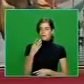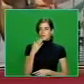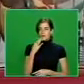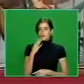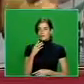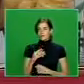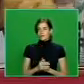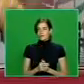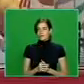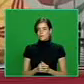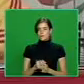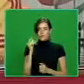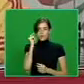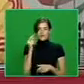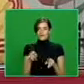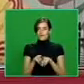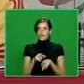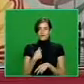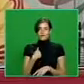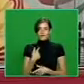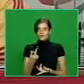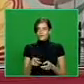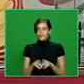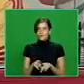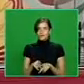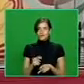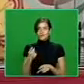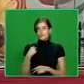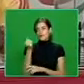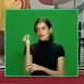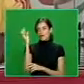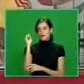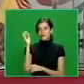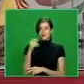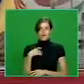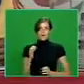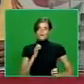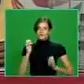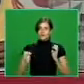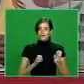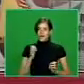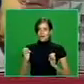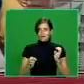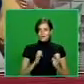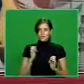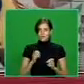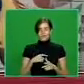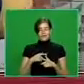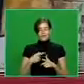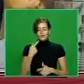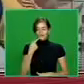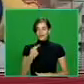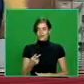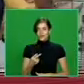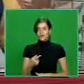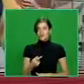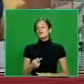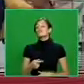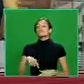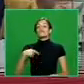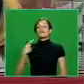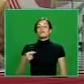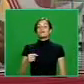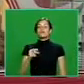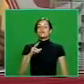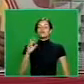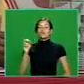llevar al extremo le pasó lo que me pasó a mí pues yo estaba en un discurso y estaba muy emocionado y entonces yo dije por eso es que después